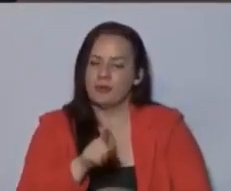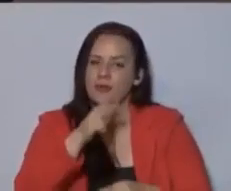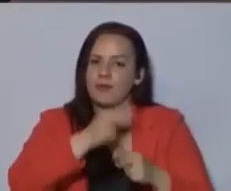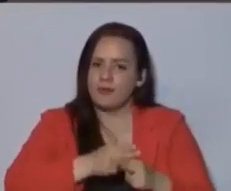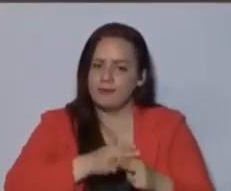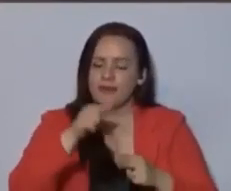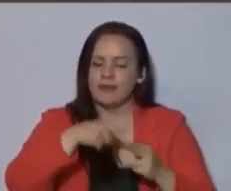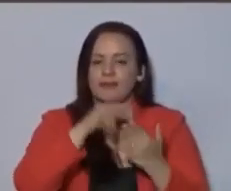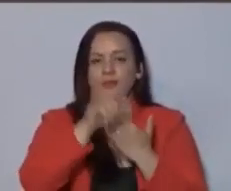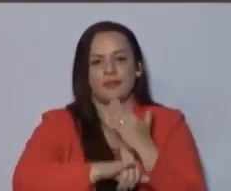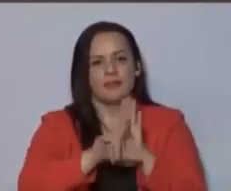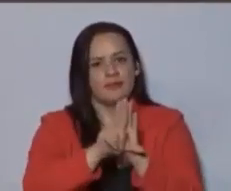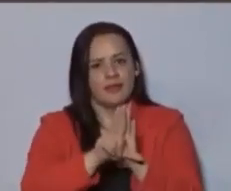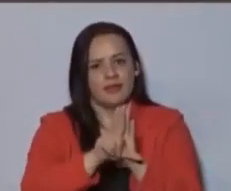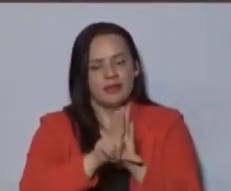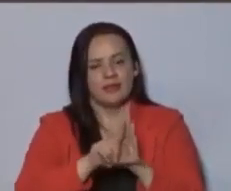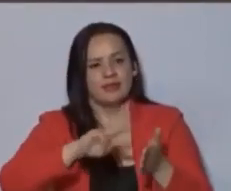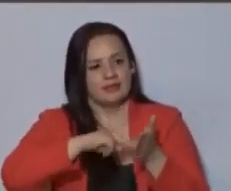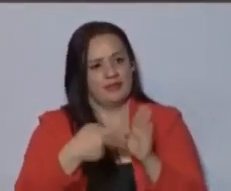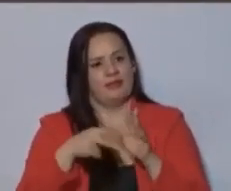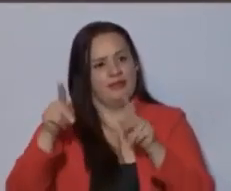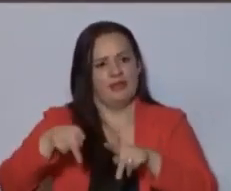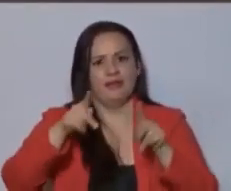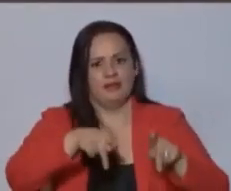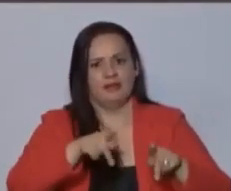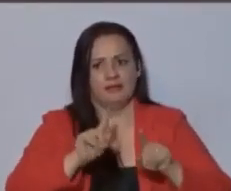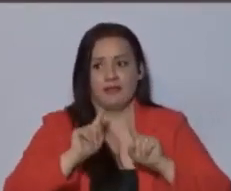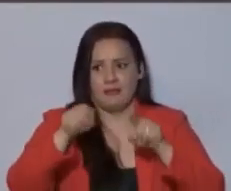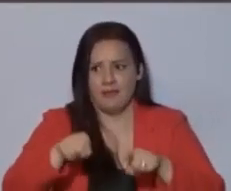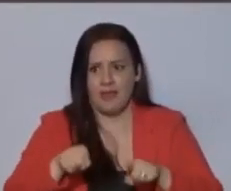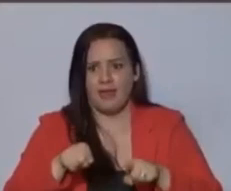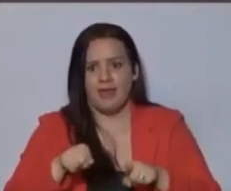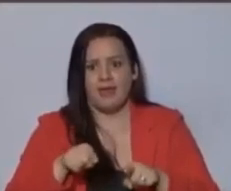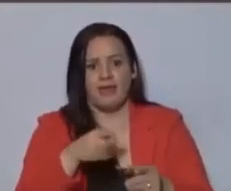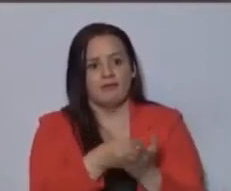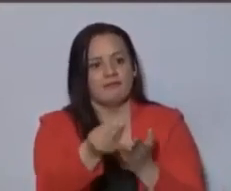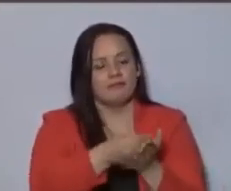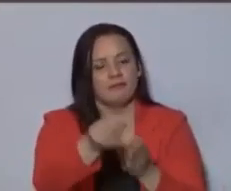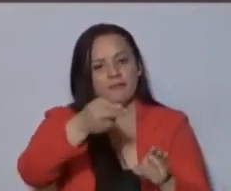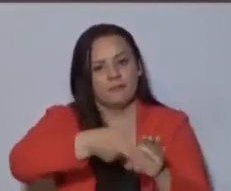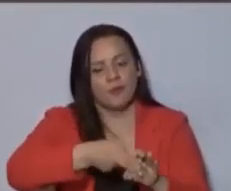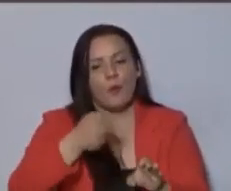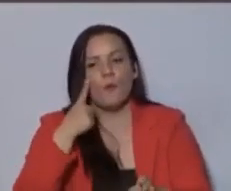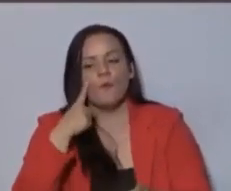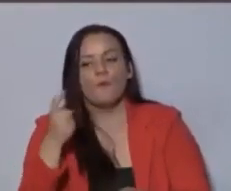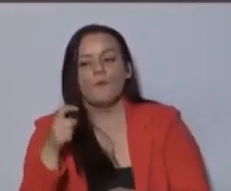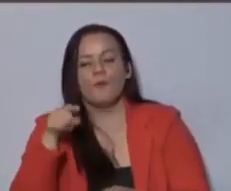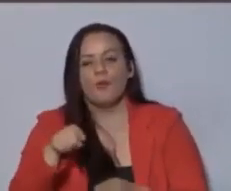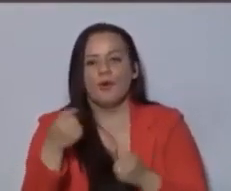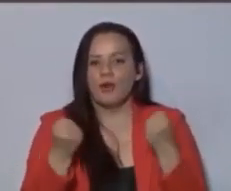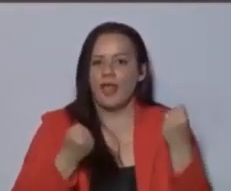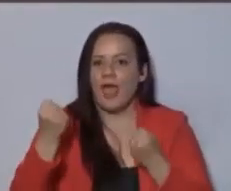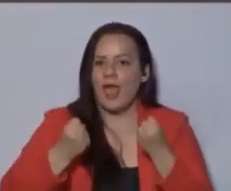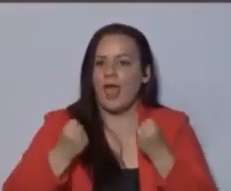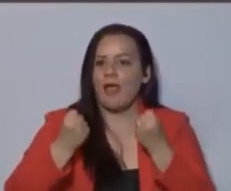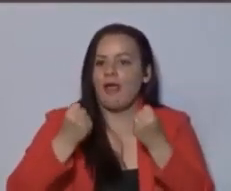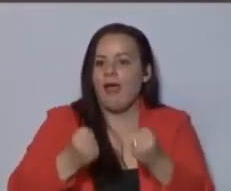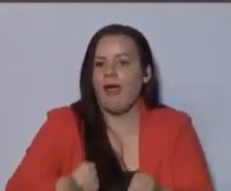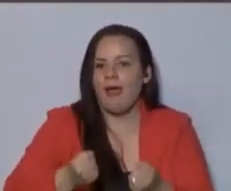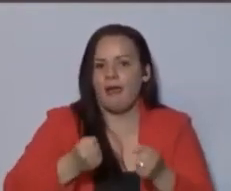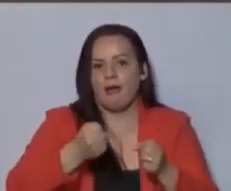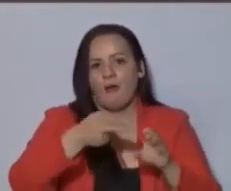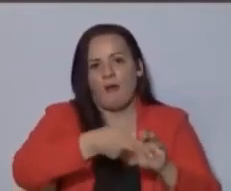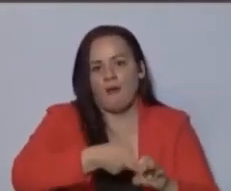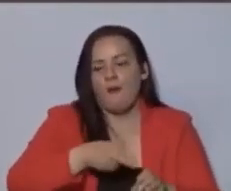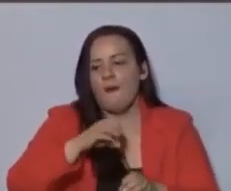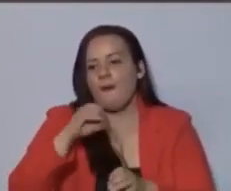proyecto de ley. Es decir, la gente que va a consumir combustibles, ya sea porque andan en un carro ya sea porque andan